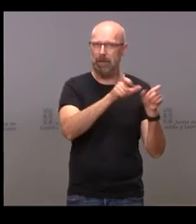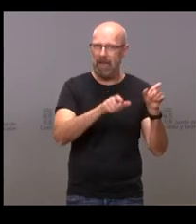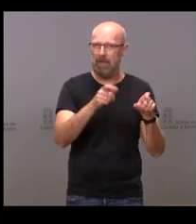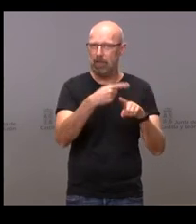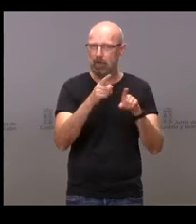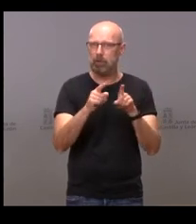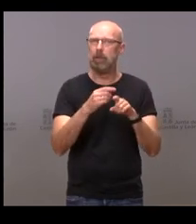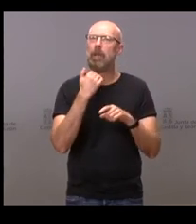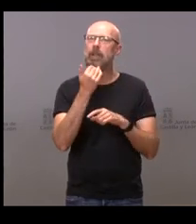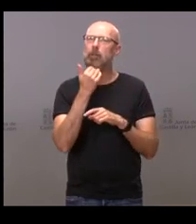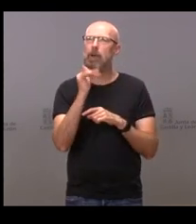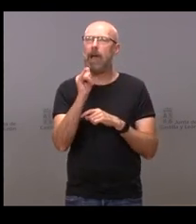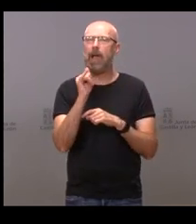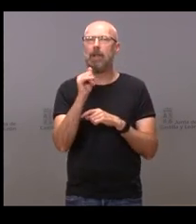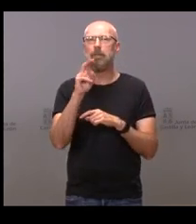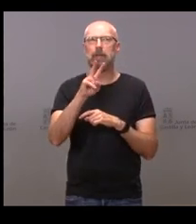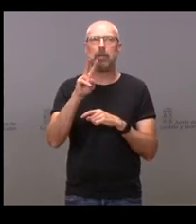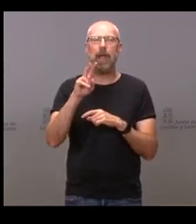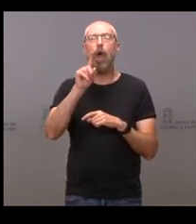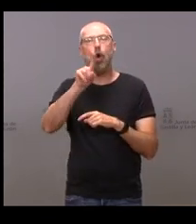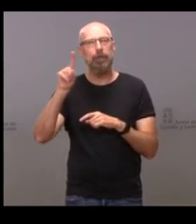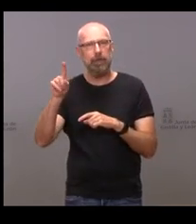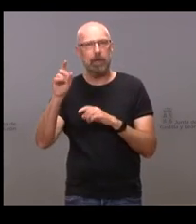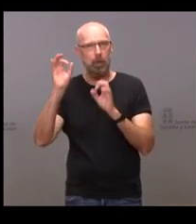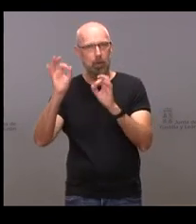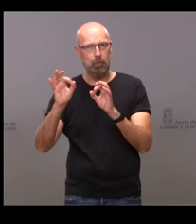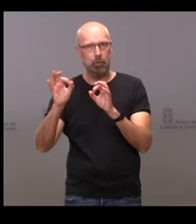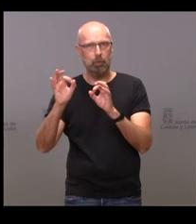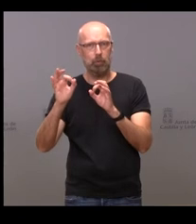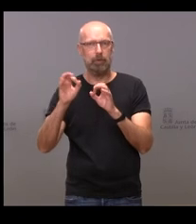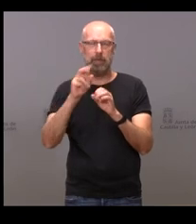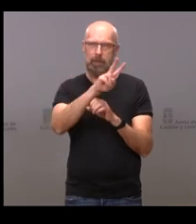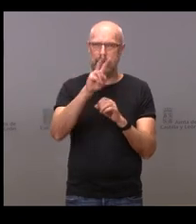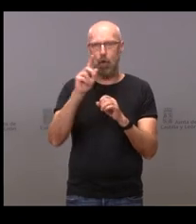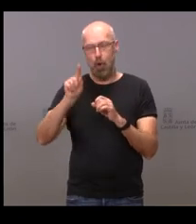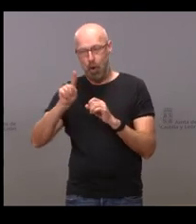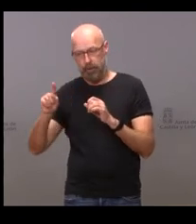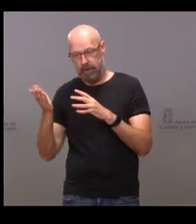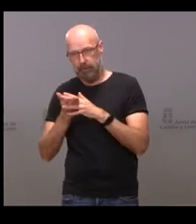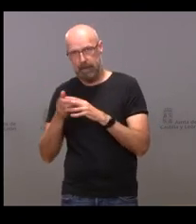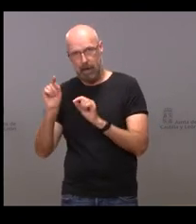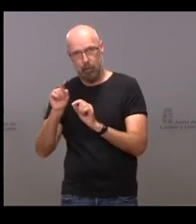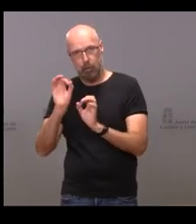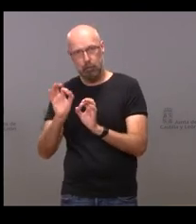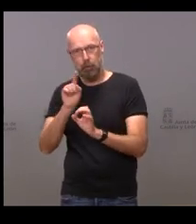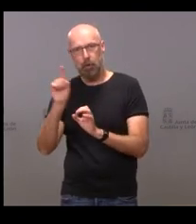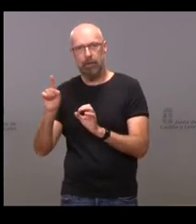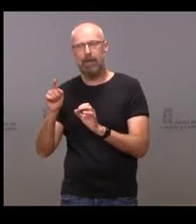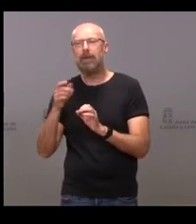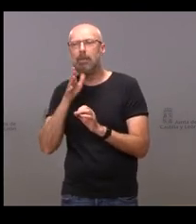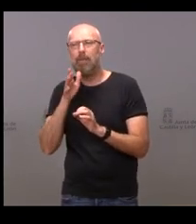de 22 hay 11, o sea, la mitad justo, que no llegan a esos 5.000 habitantes. ¿Qué pasa con ellas? ¿Desaparecen o qué